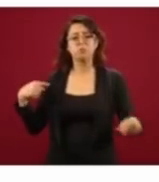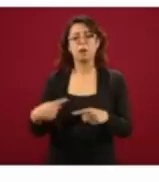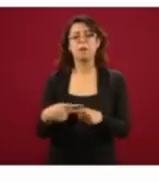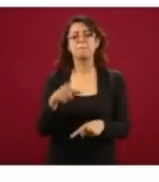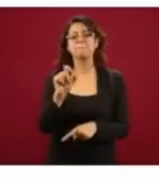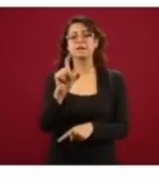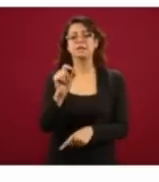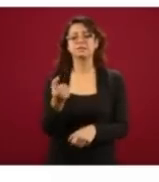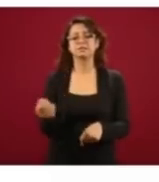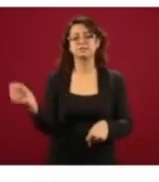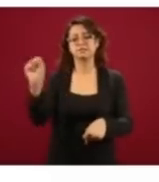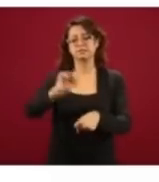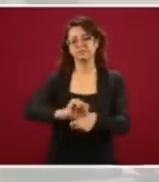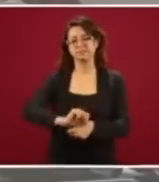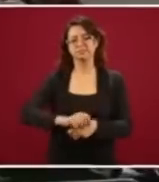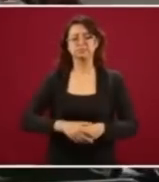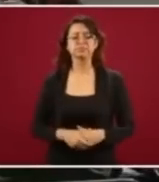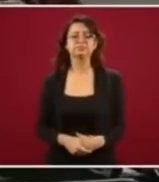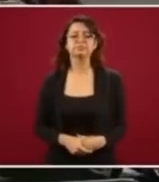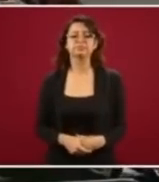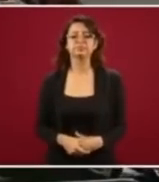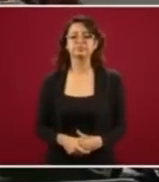Adelante.